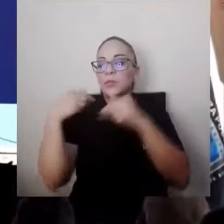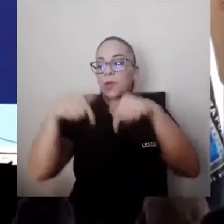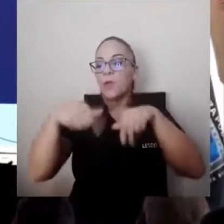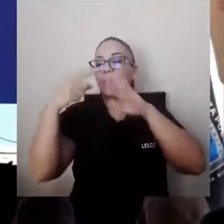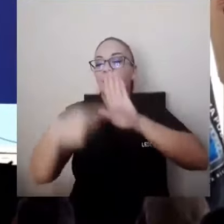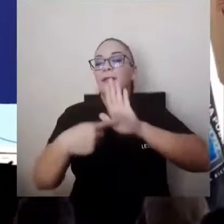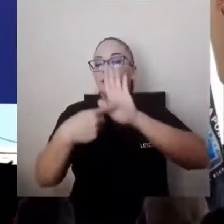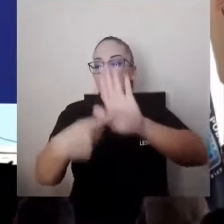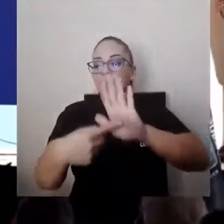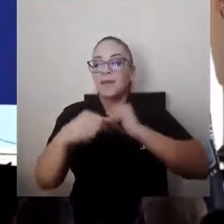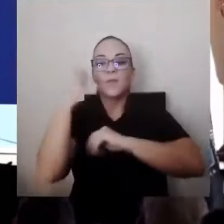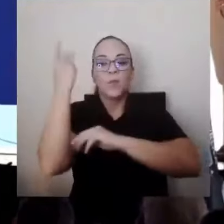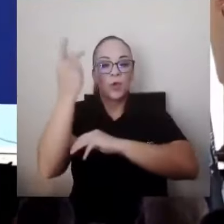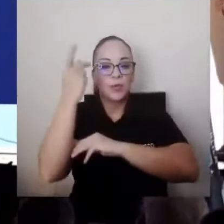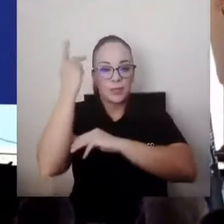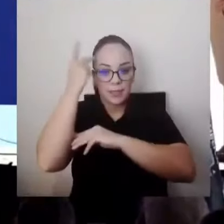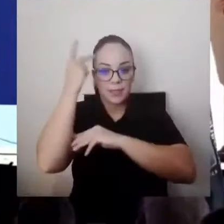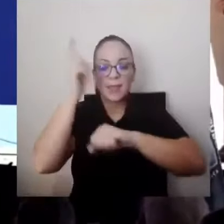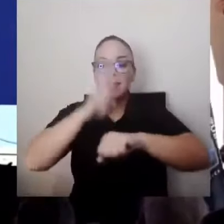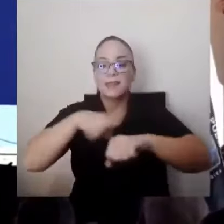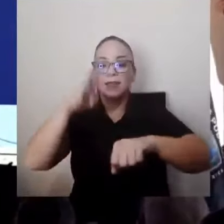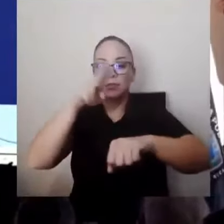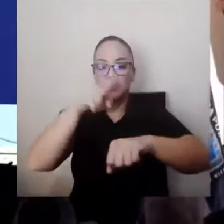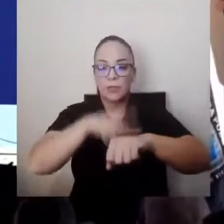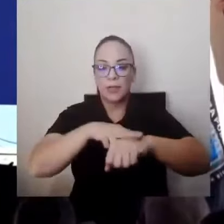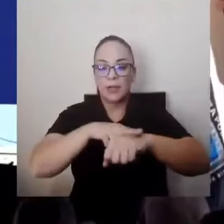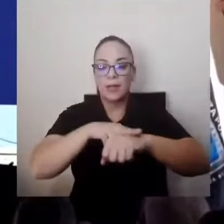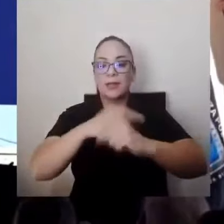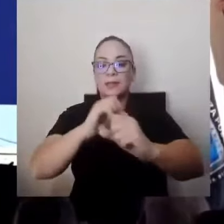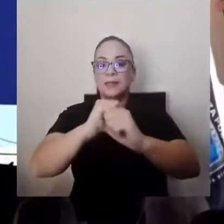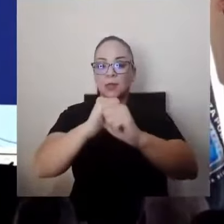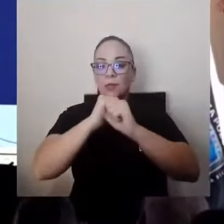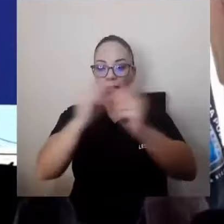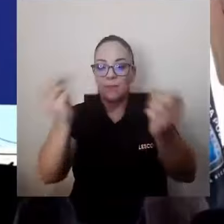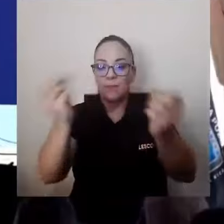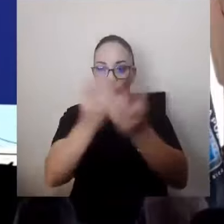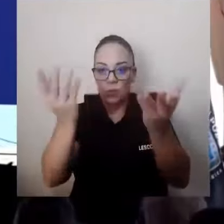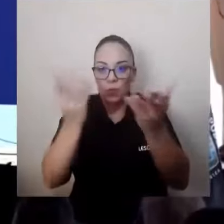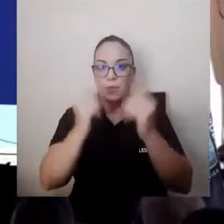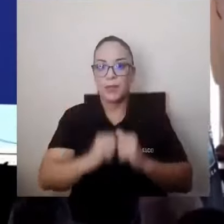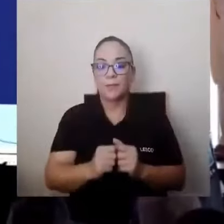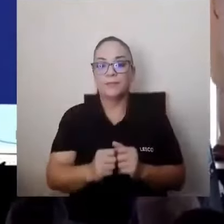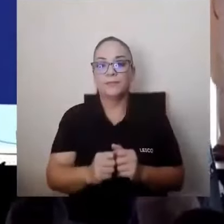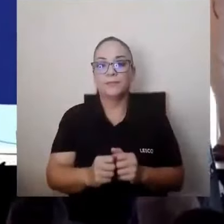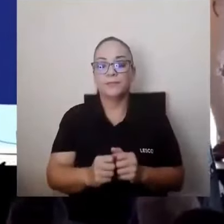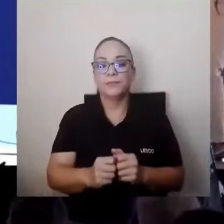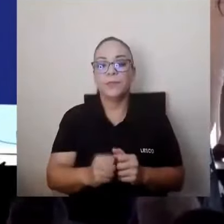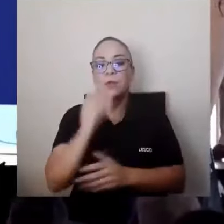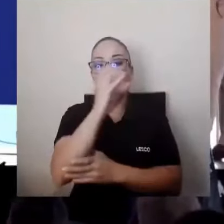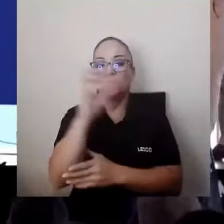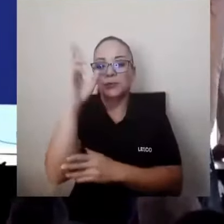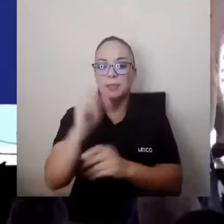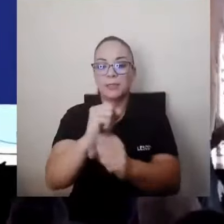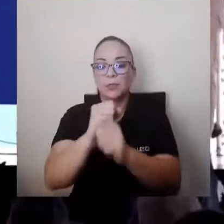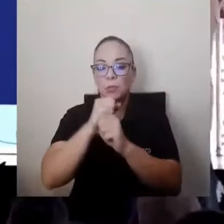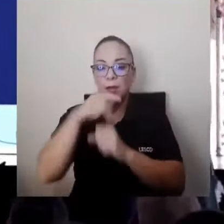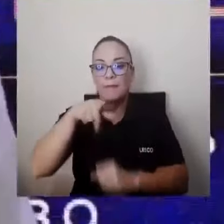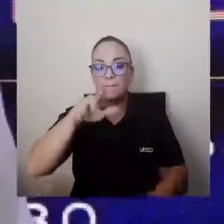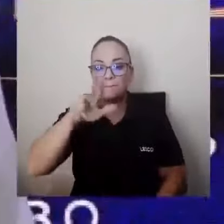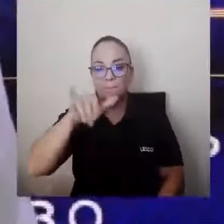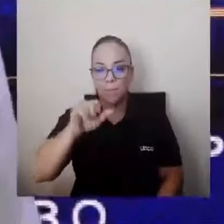la Política Nacional de Seguridad Pública Costa Rica Segura Plus